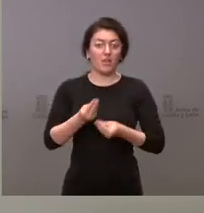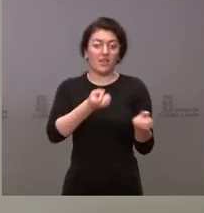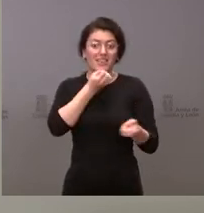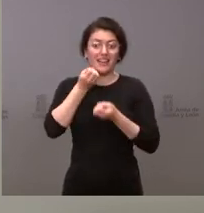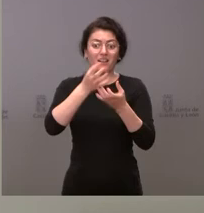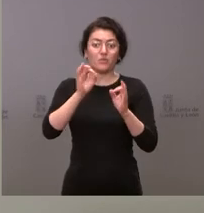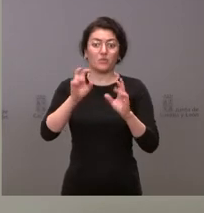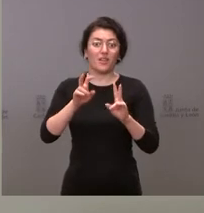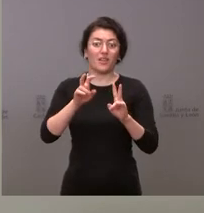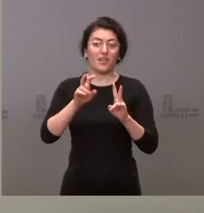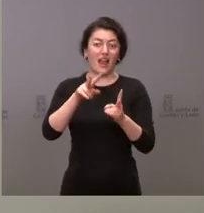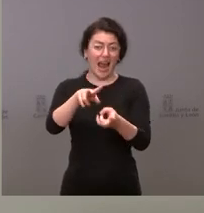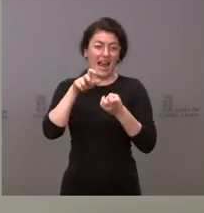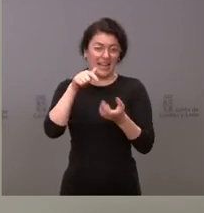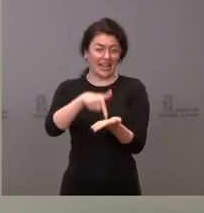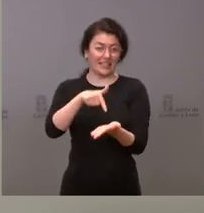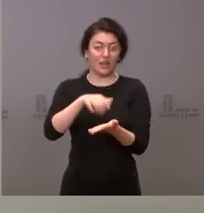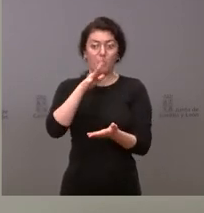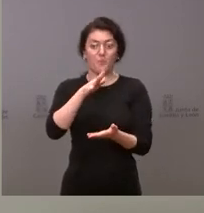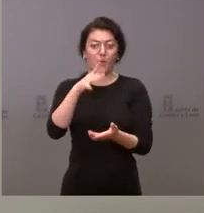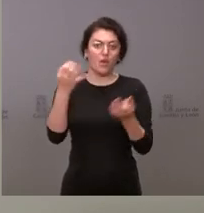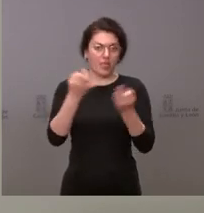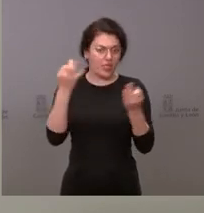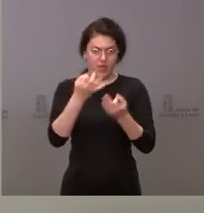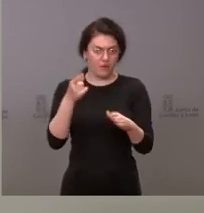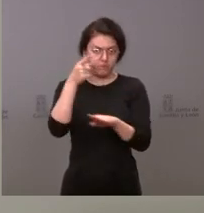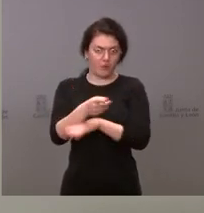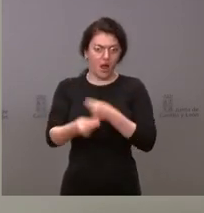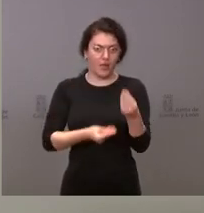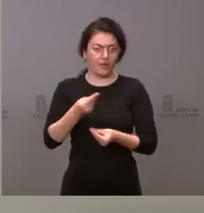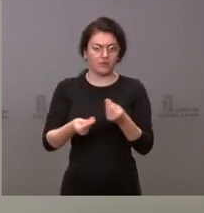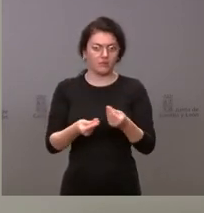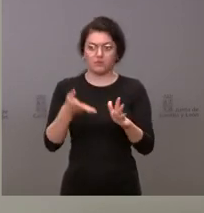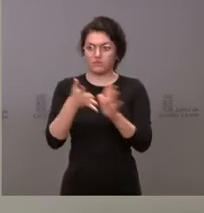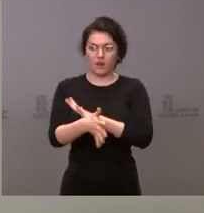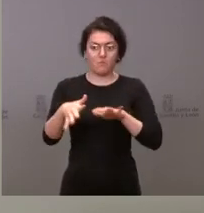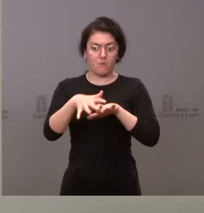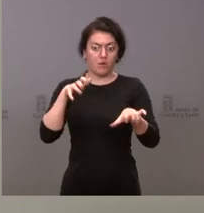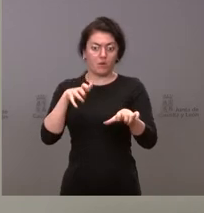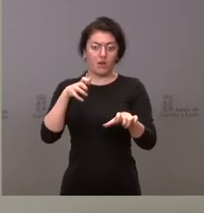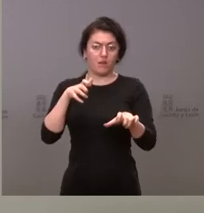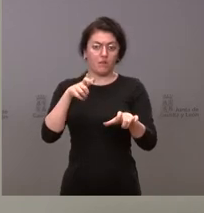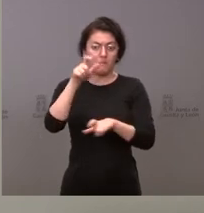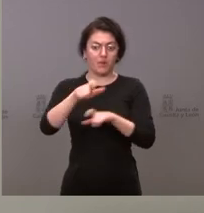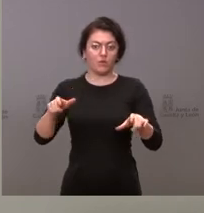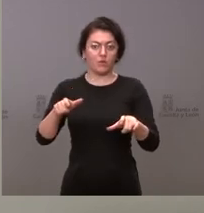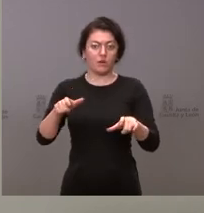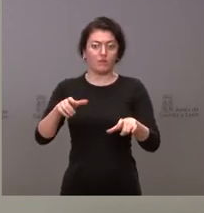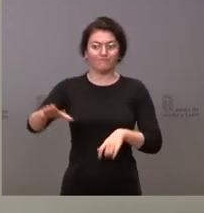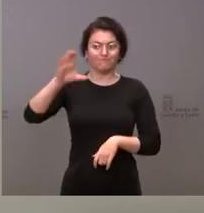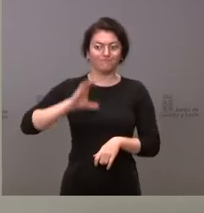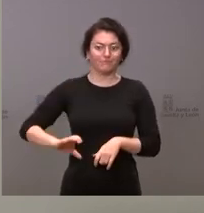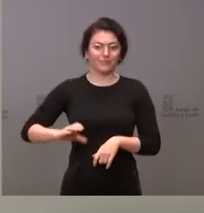de la renta porque tienen la obligación legal de hacerla que son la mayoría de las personas que tienen ingresos por encima del nivel